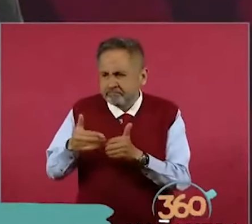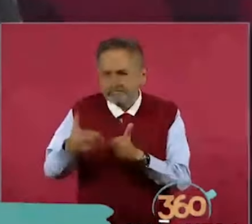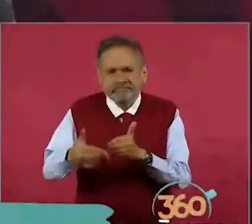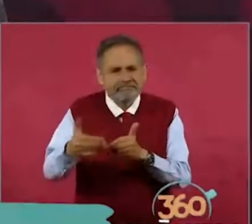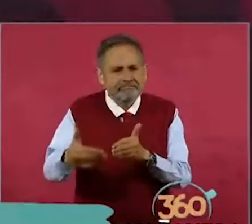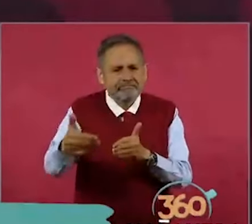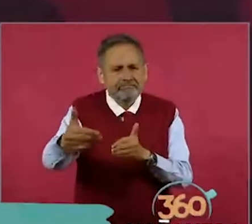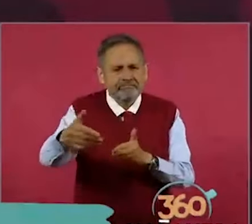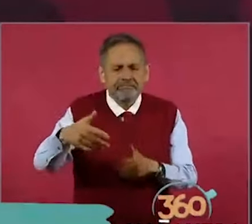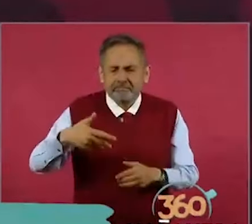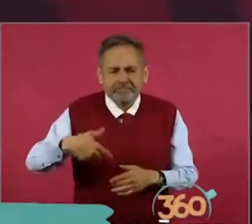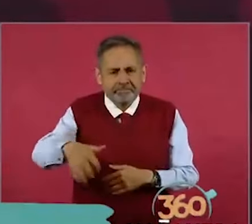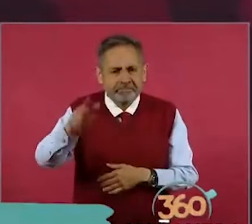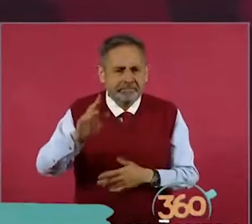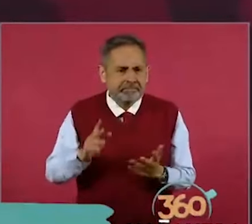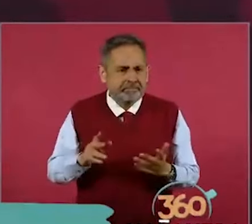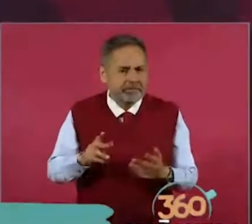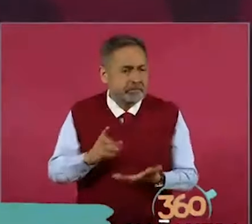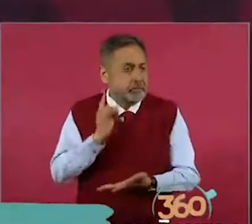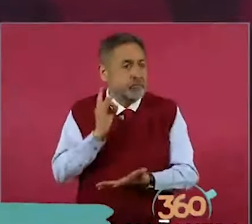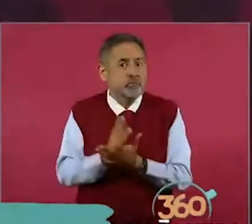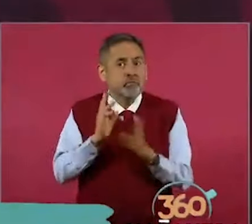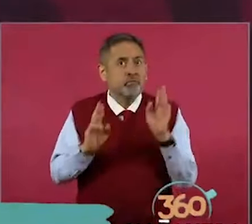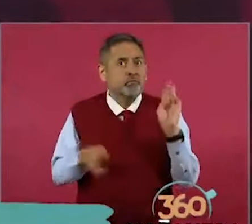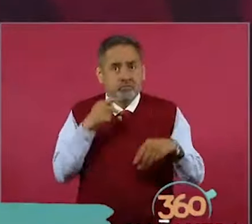que es único